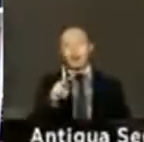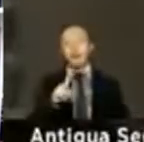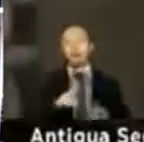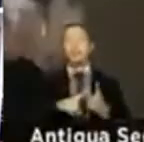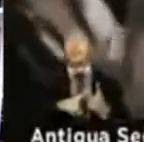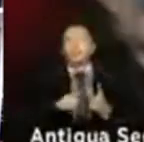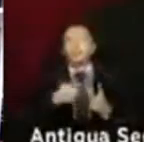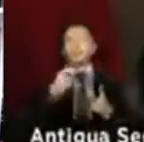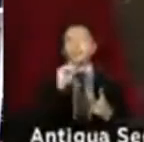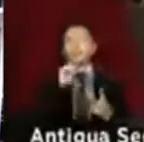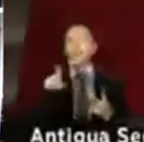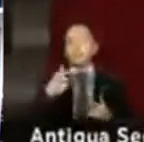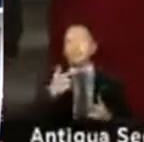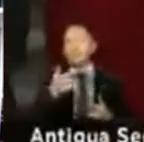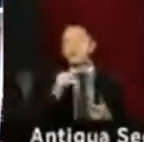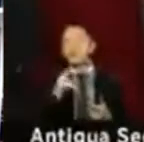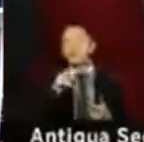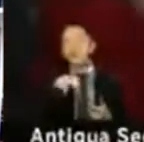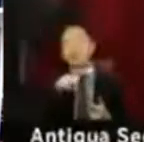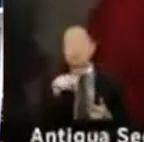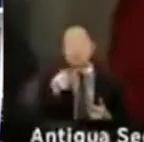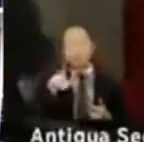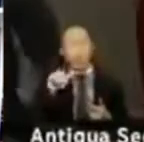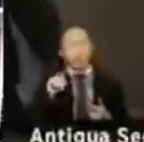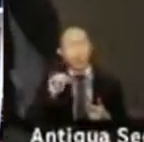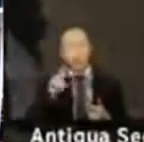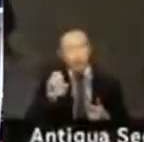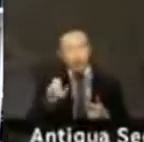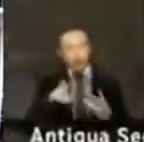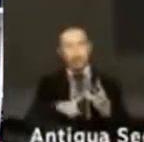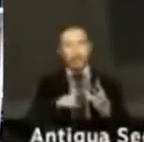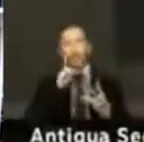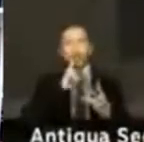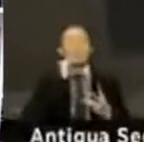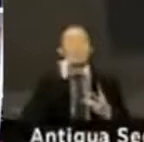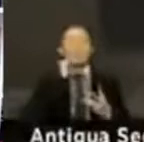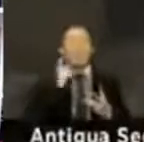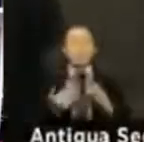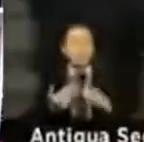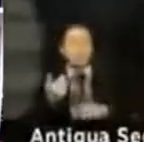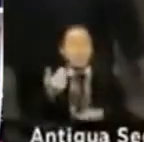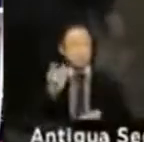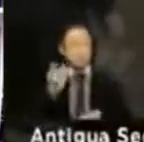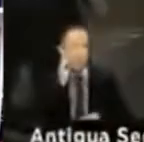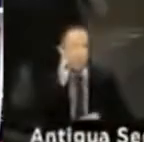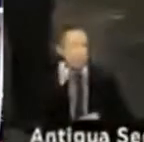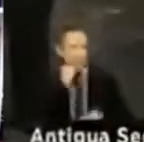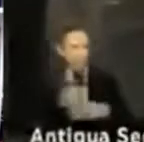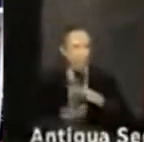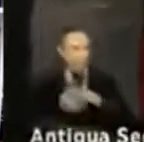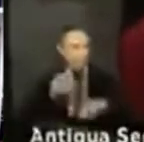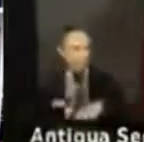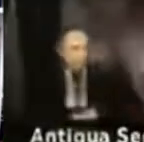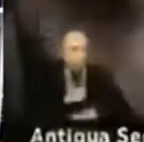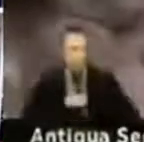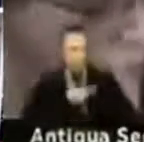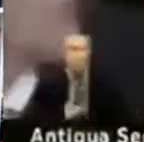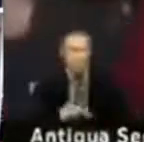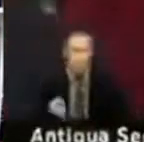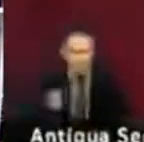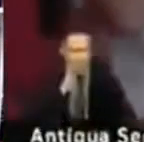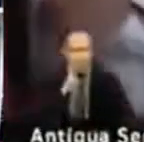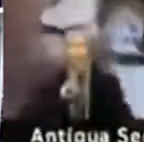que siguieron las mismas lógicas que siguieron en España. Es decir, nos encontramos con que un grupo